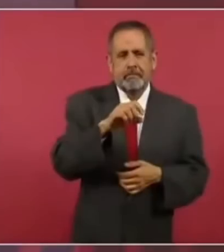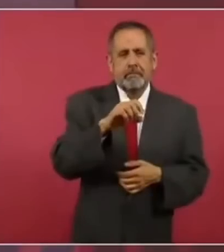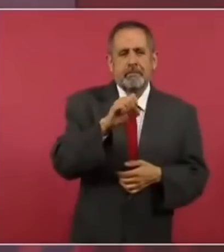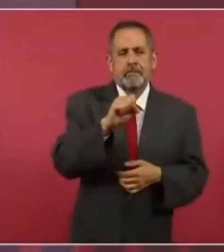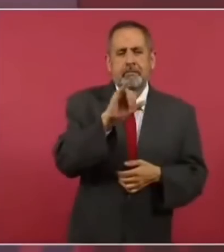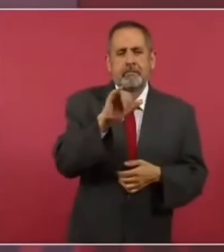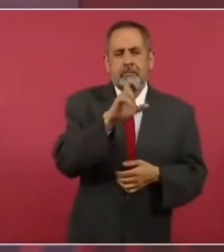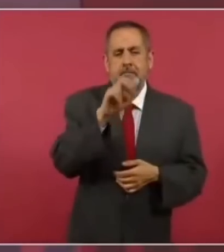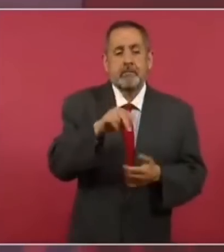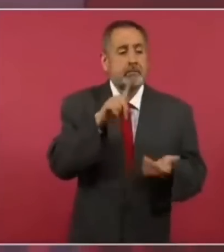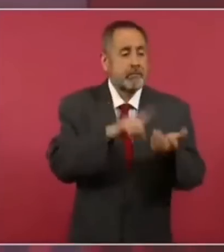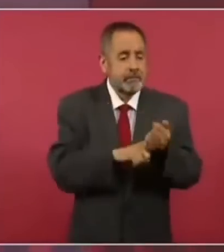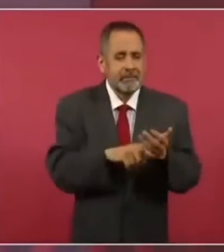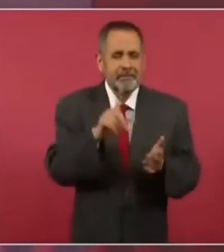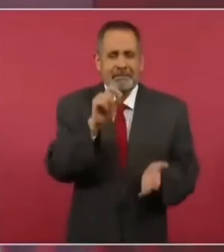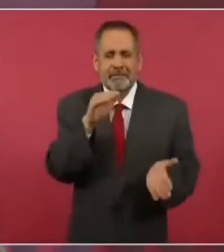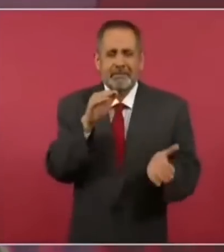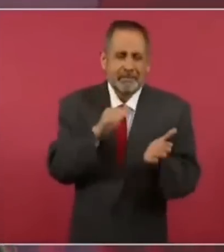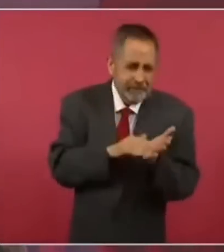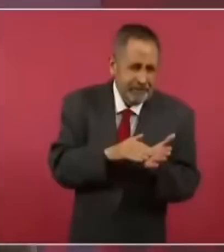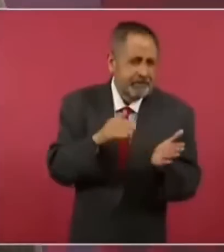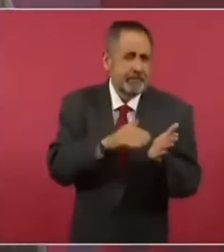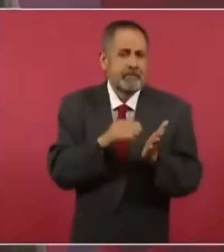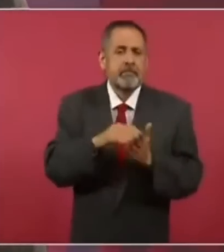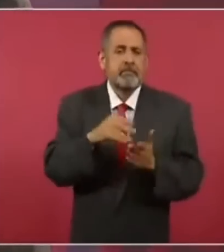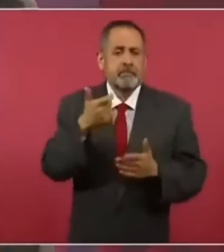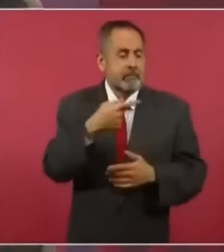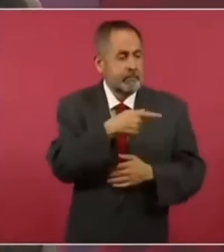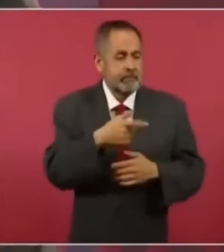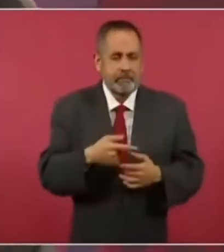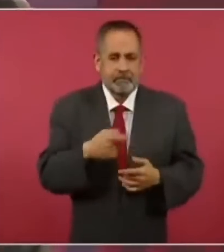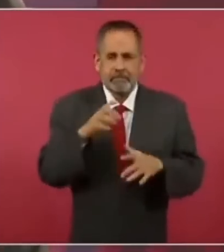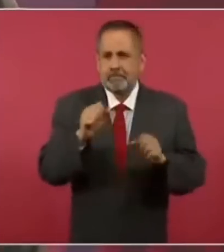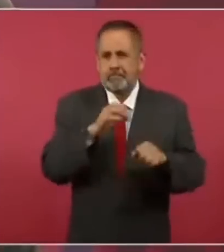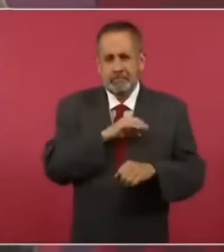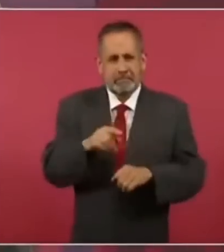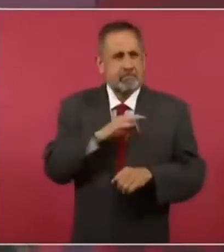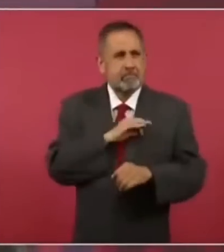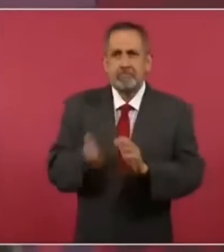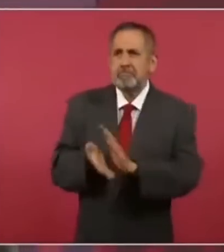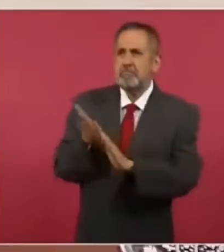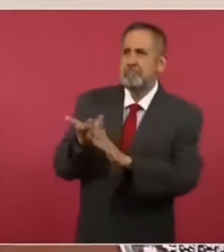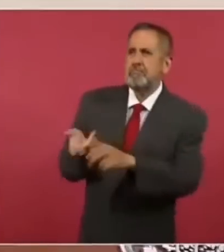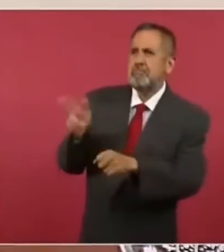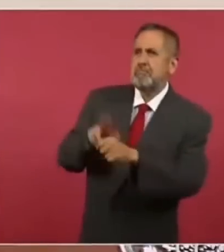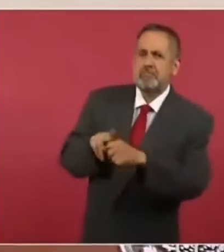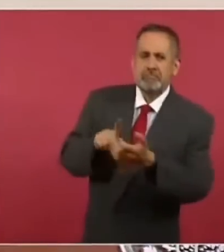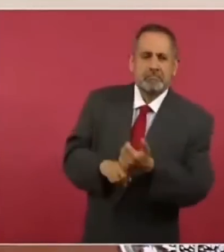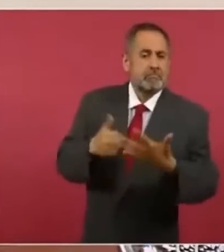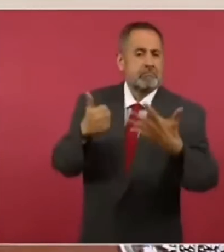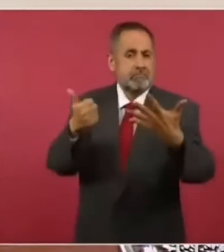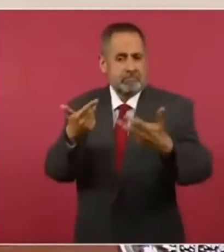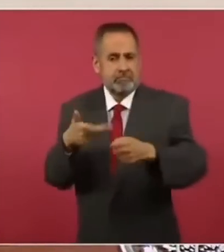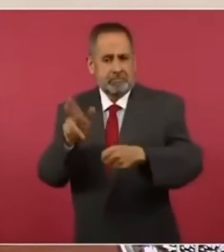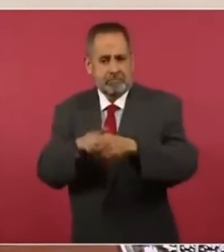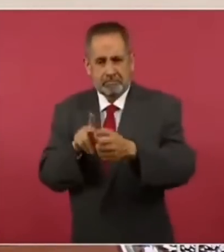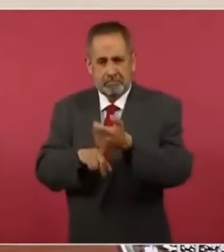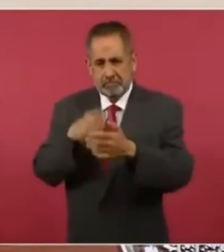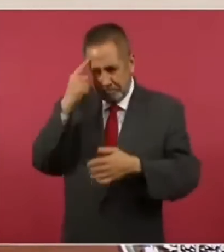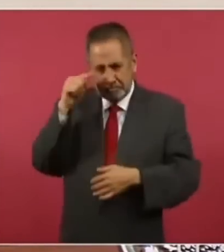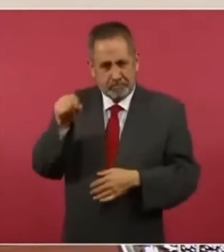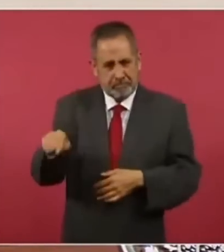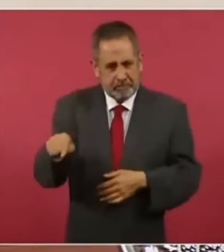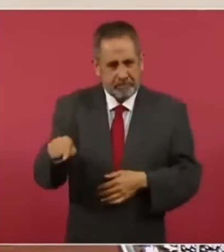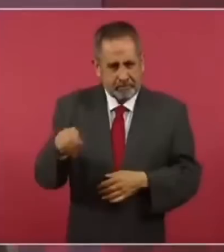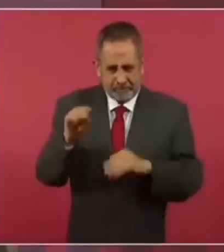Corte. 20,000 millones de pesos, que alcanza para construir 6 grandes hospitales y